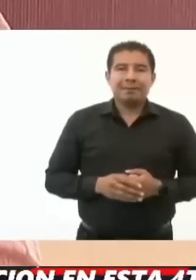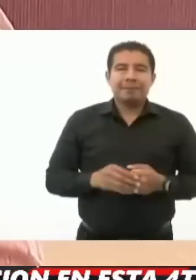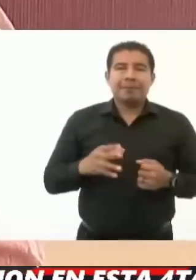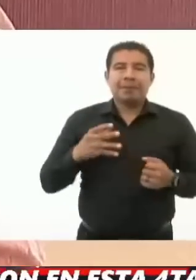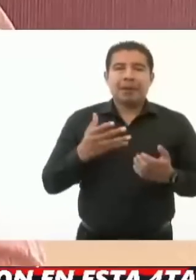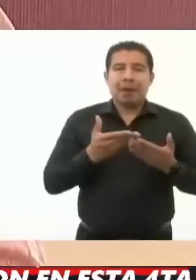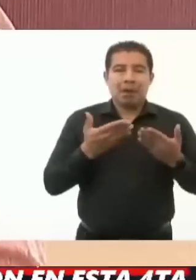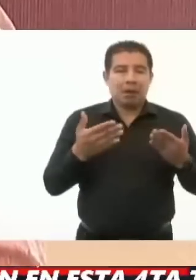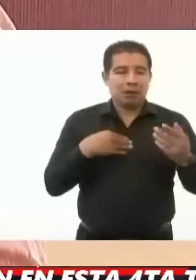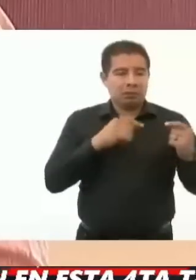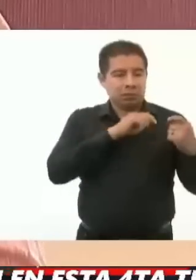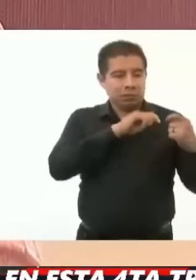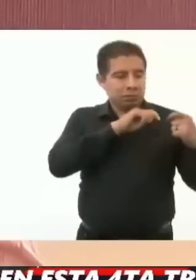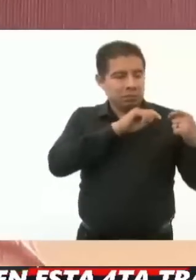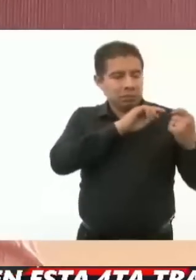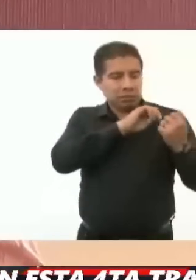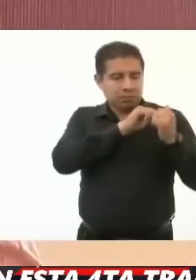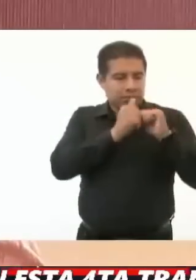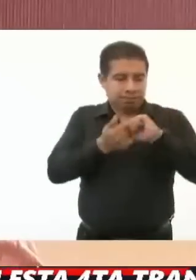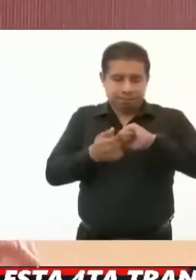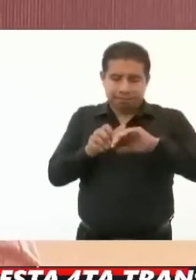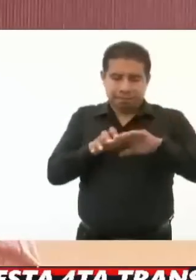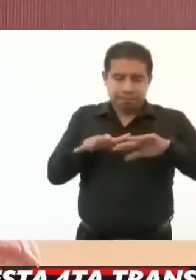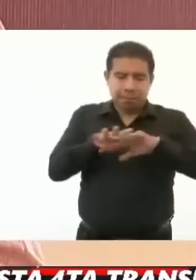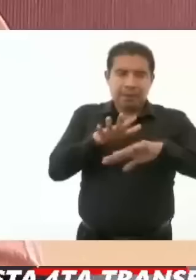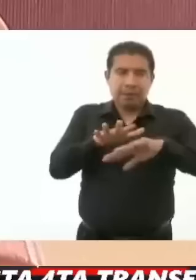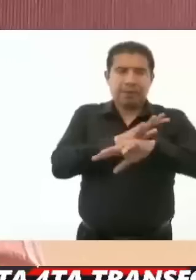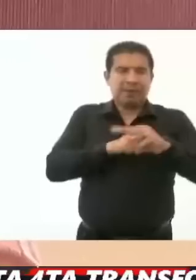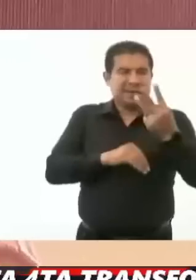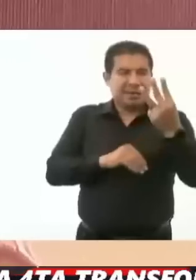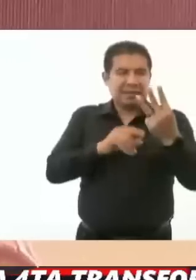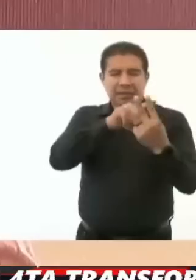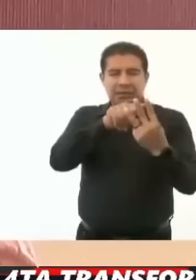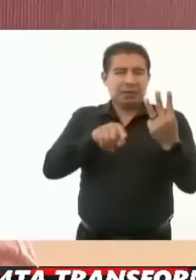tres grandes presidentes de México, los mejores.